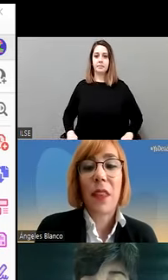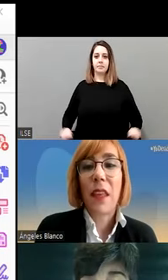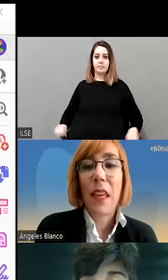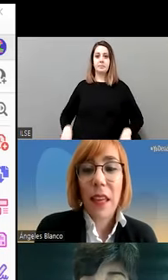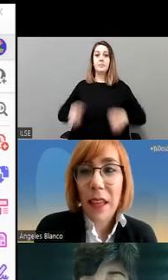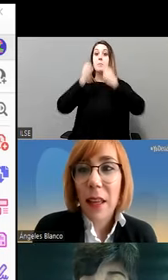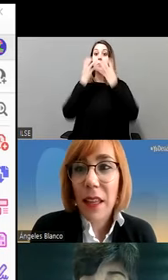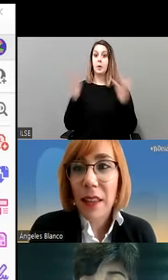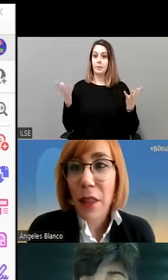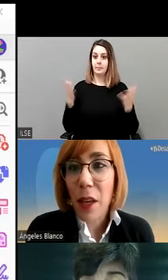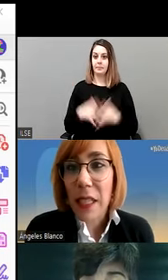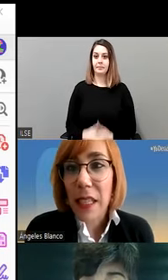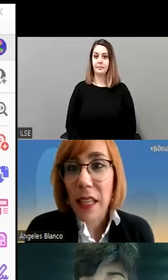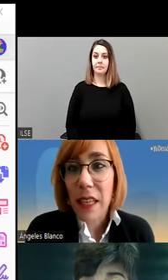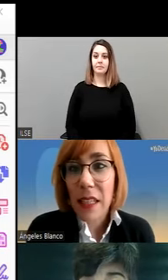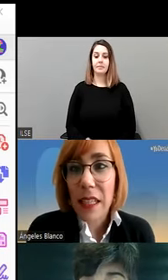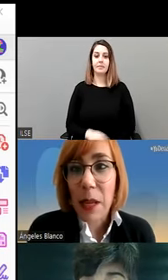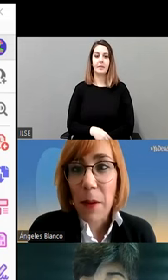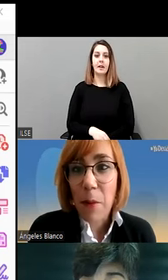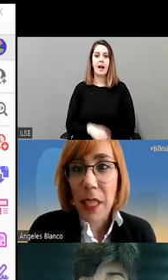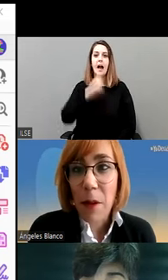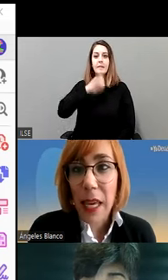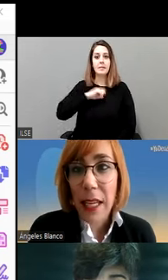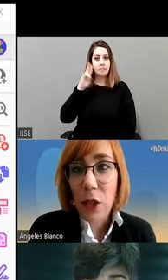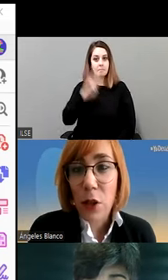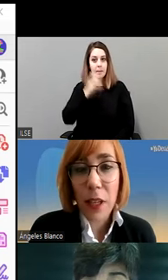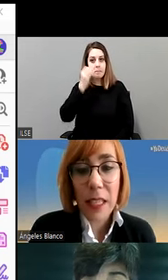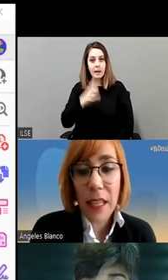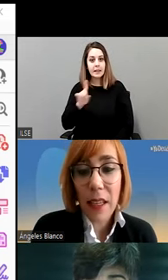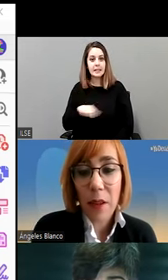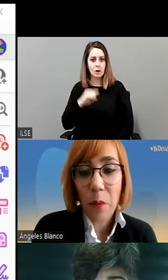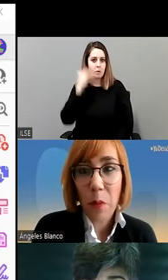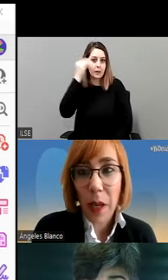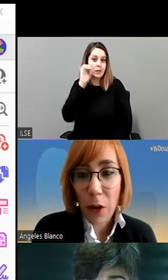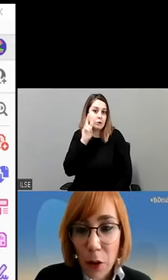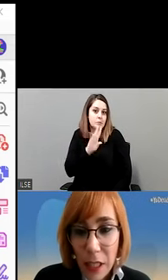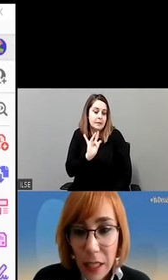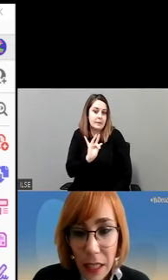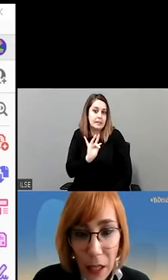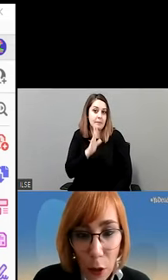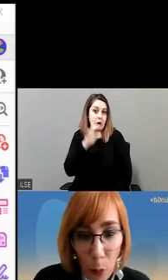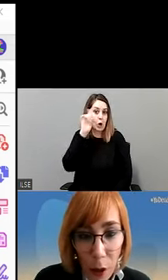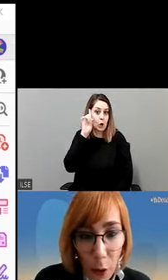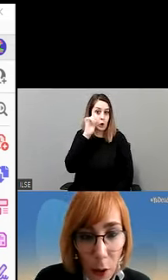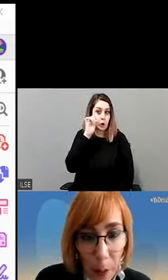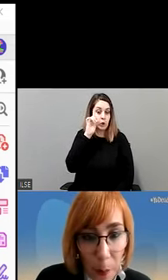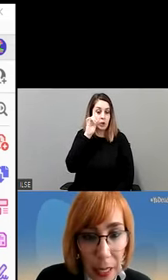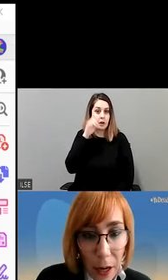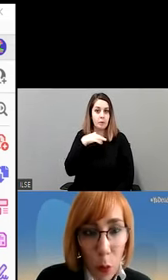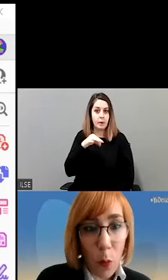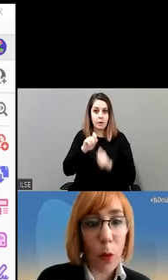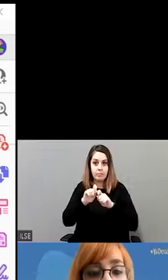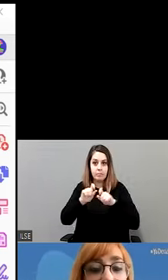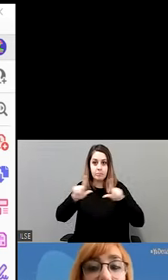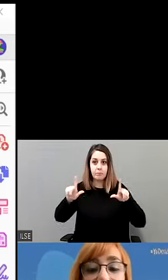Bueno, decirme si se ve bien, yo creo que sí, pero no sé si lo puedo